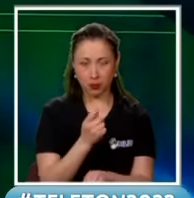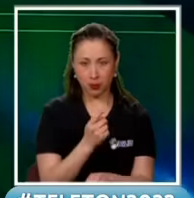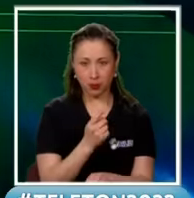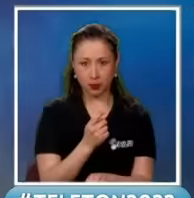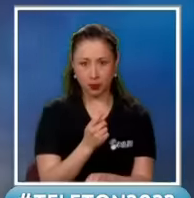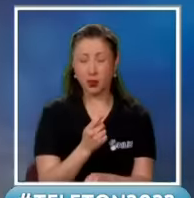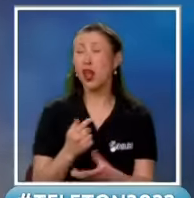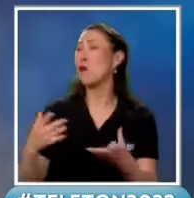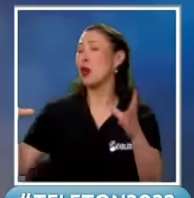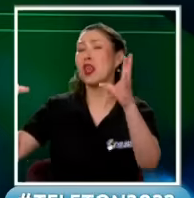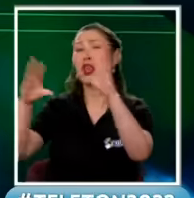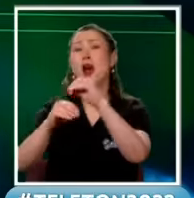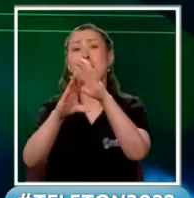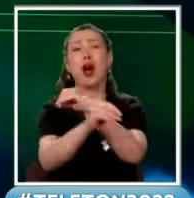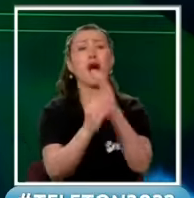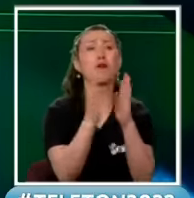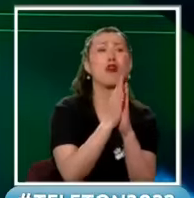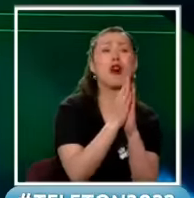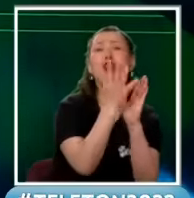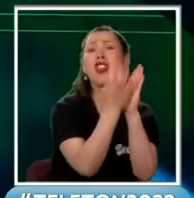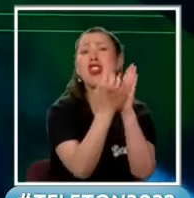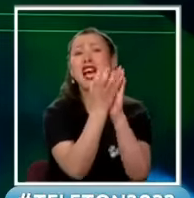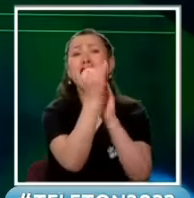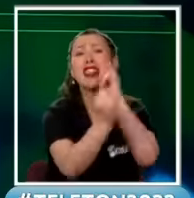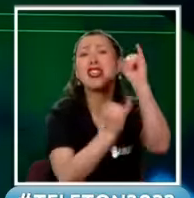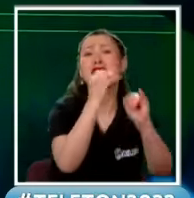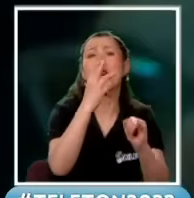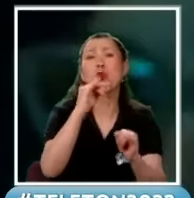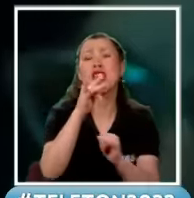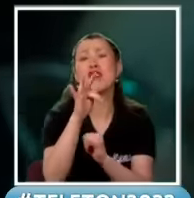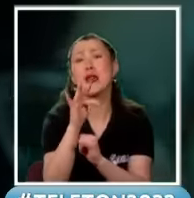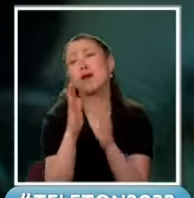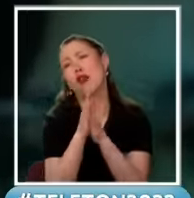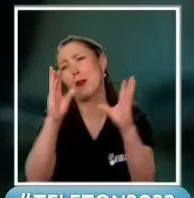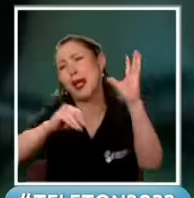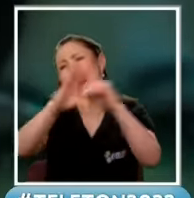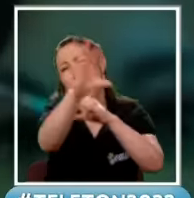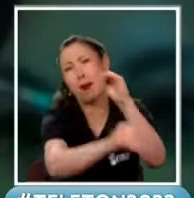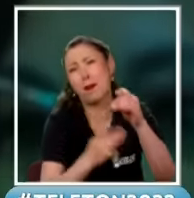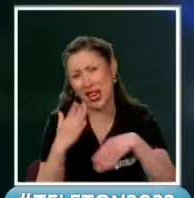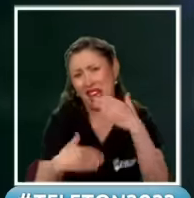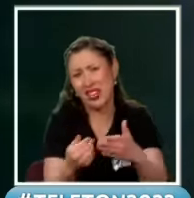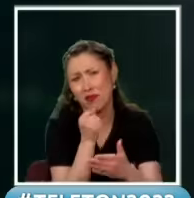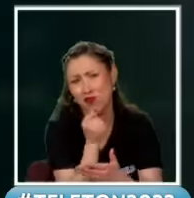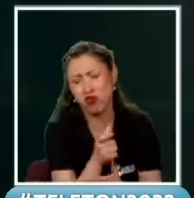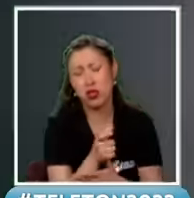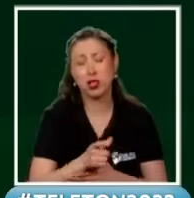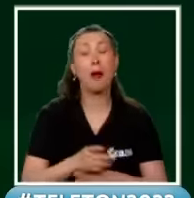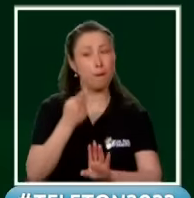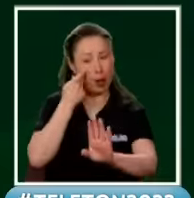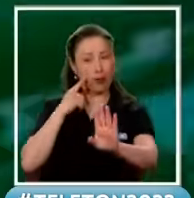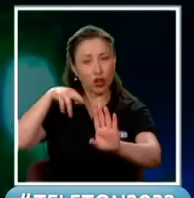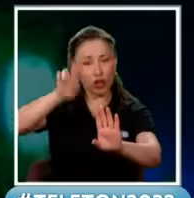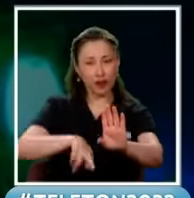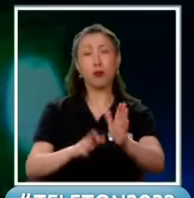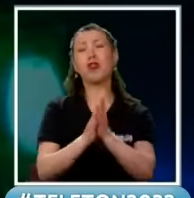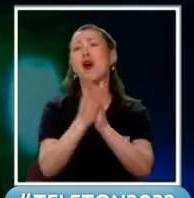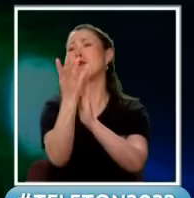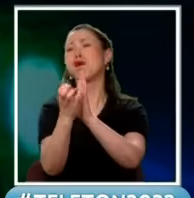¿Pueden apagar los wifi? Porfa, para que lo pueda hacer bien, gracias. Aquí voy.